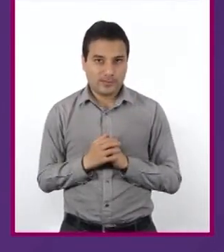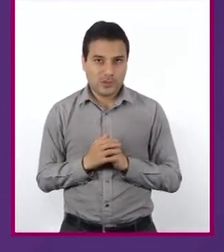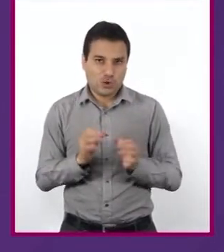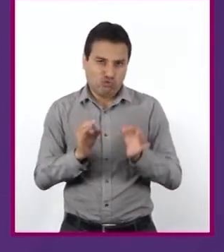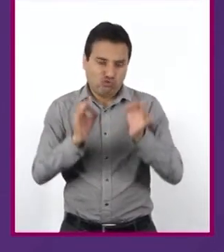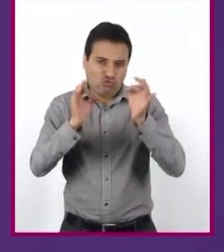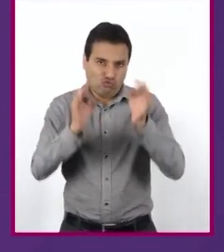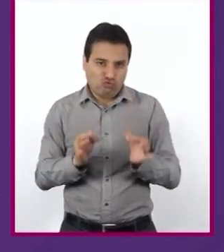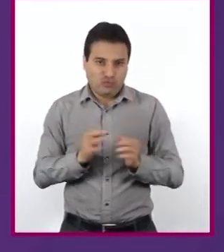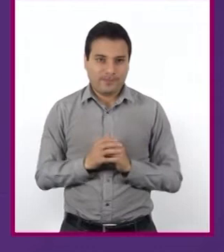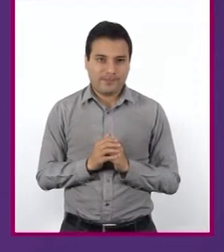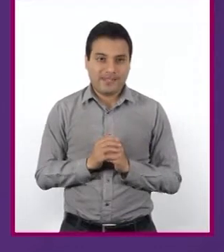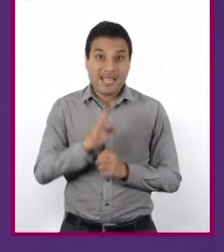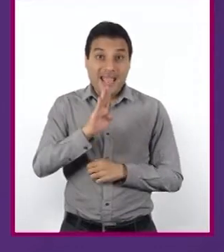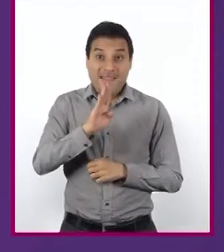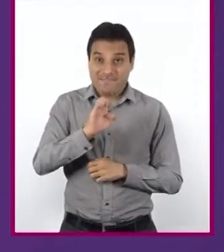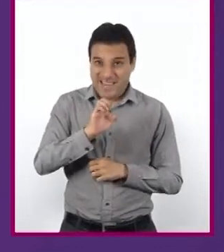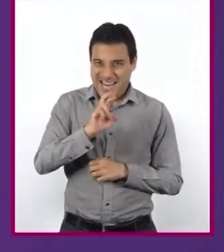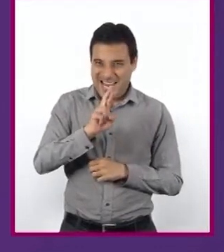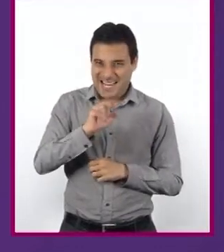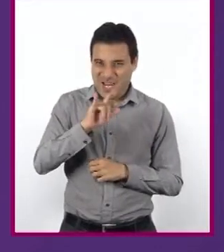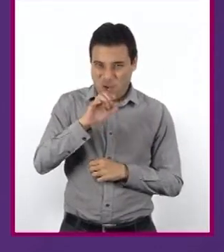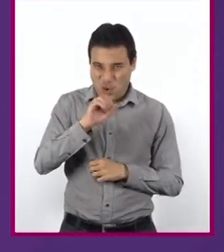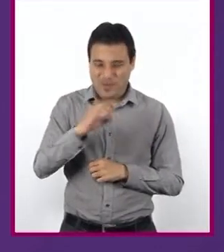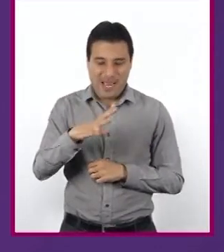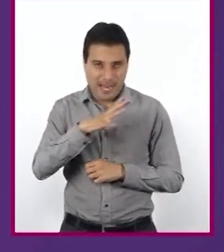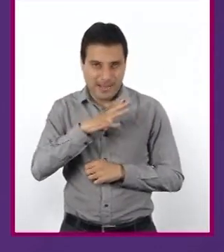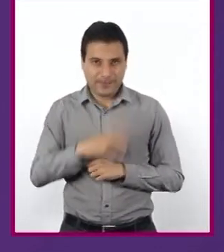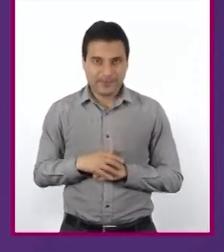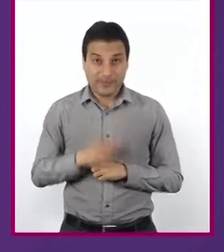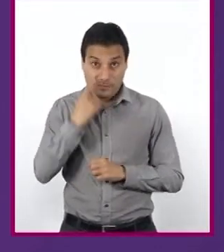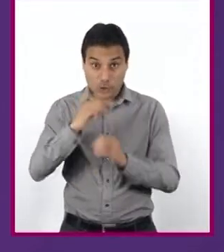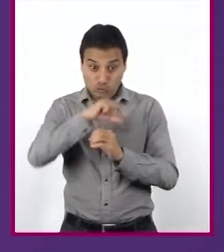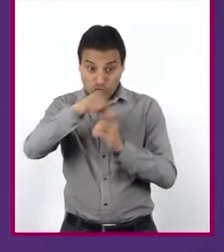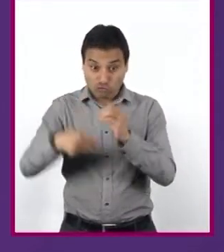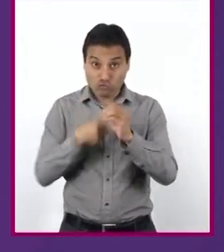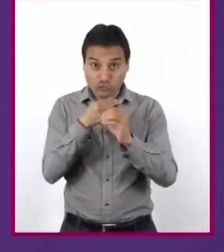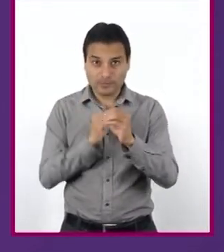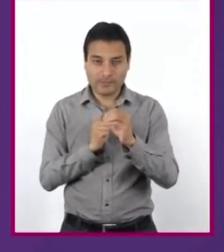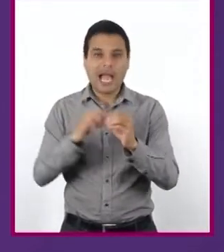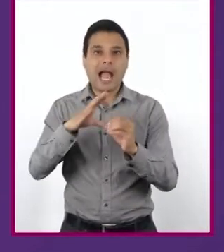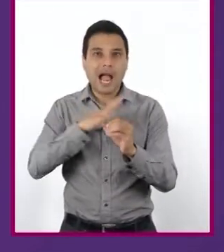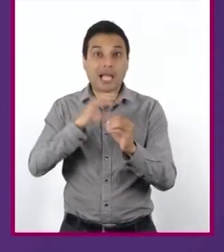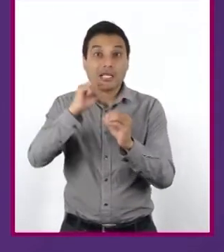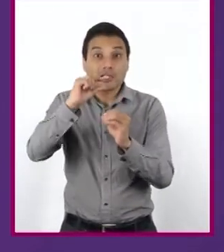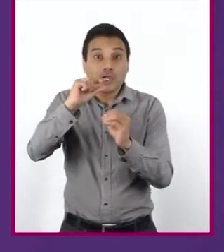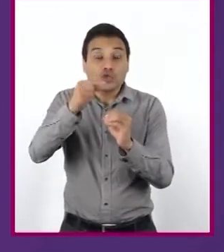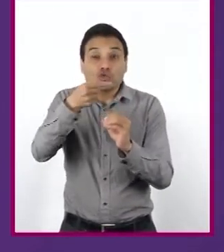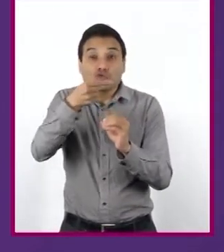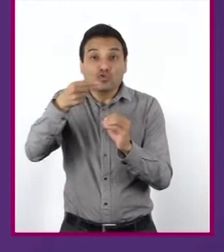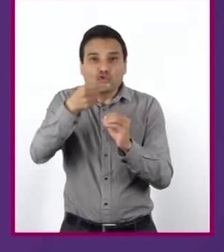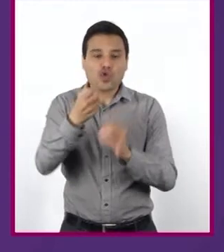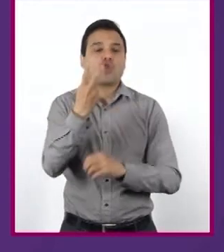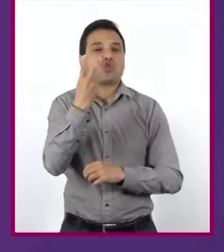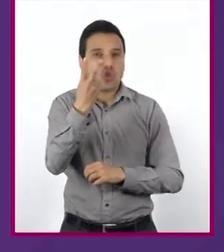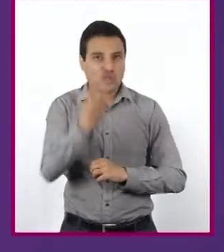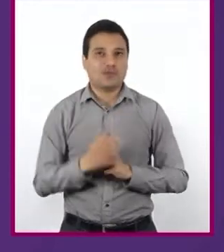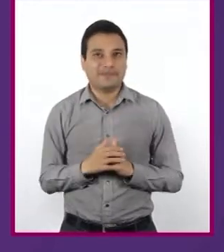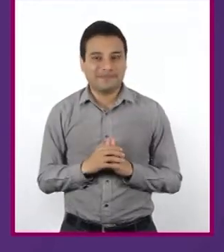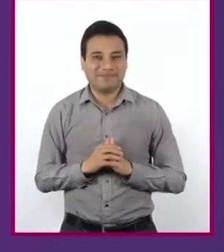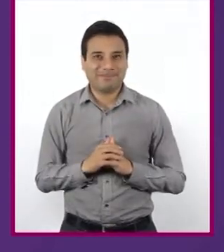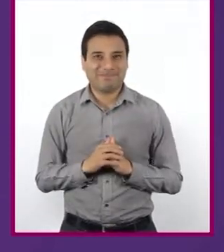al elemento berilio, los átomos de los elementos de este grupo tienen 2 electrones de